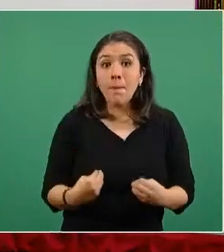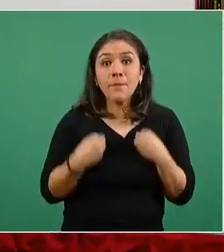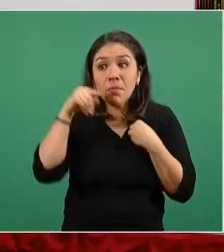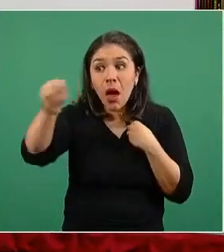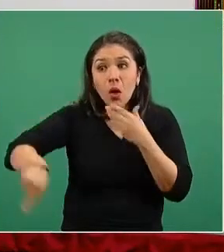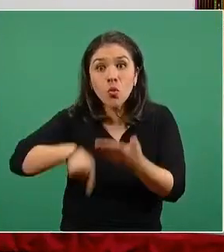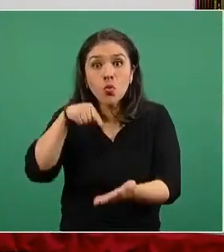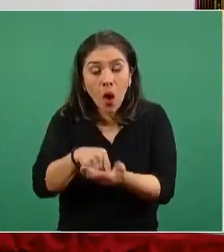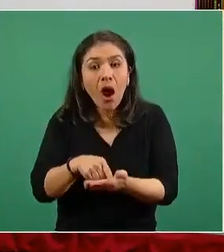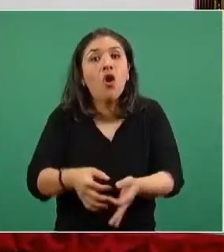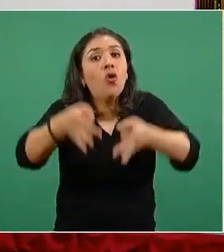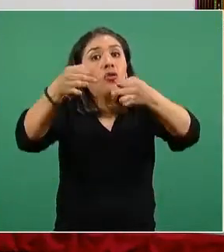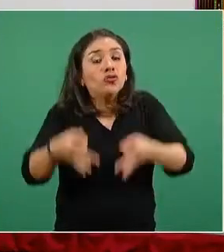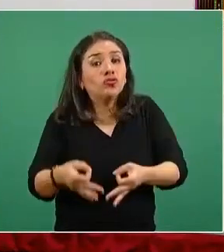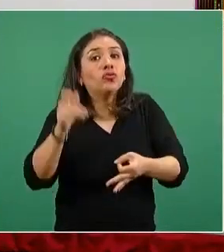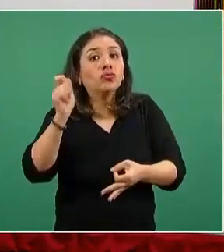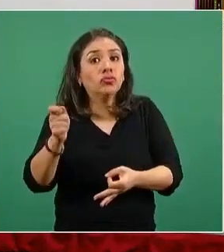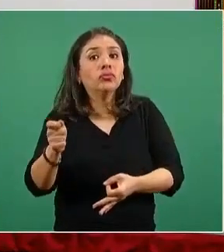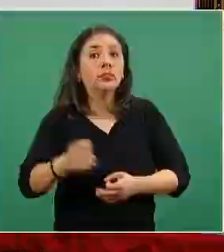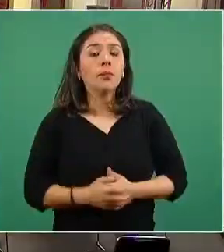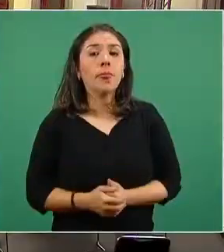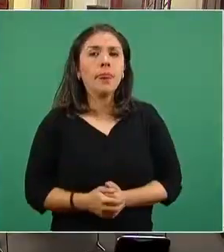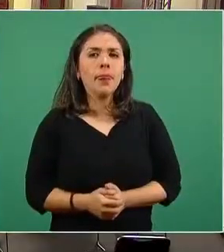y que legítimamente…